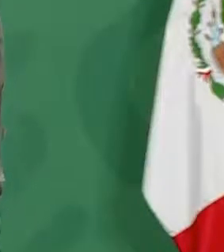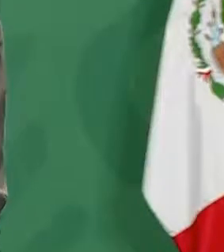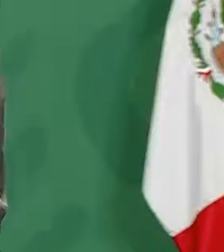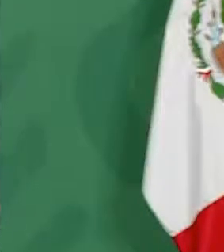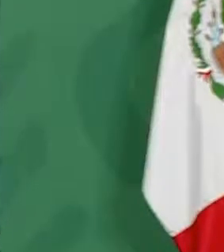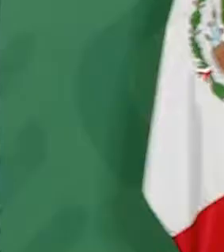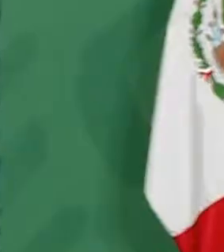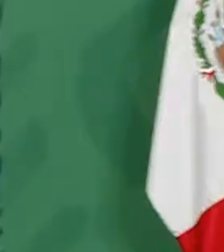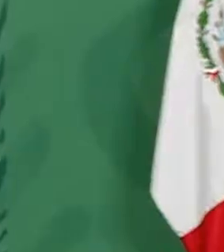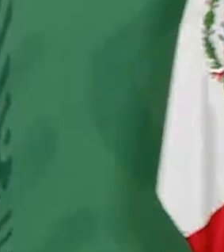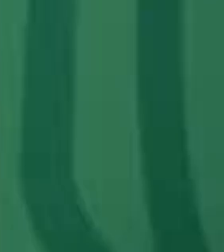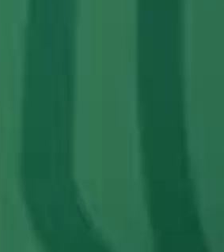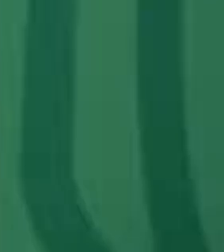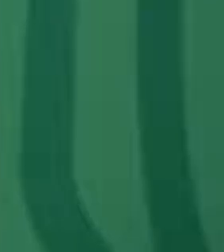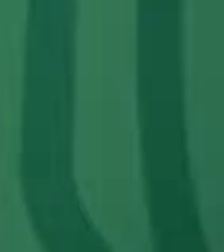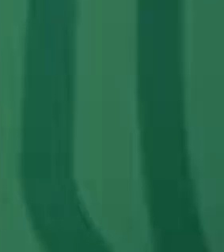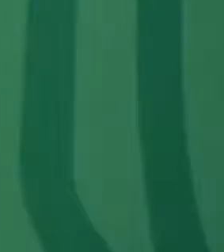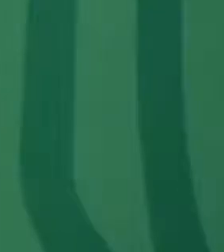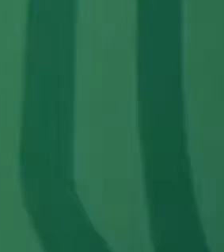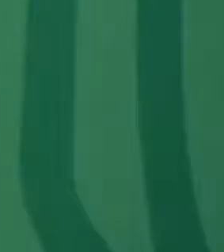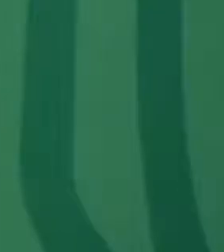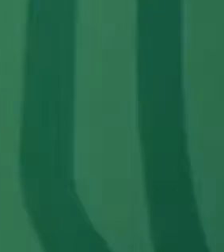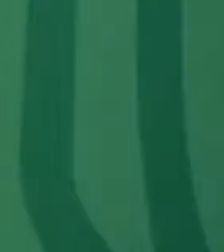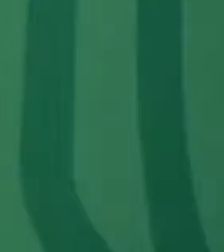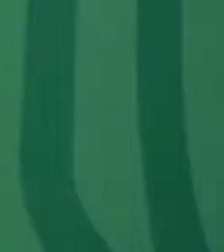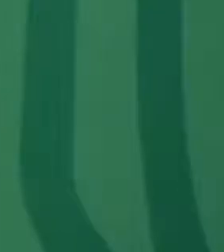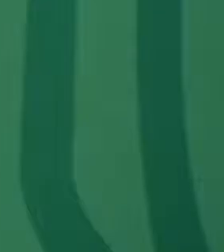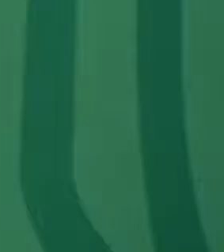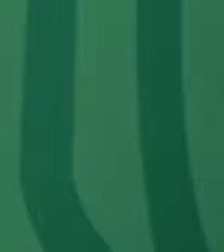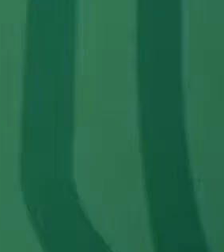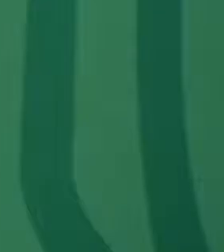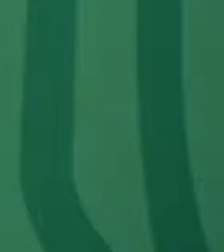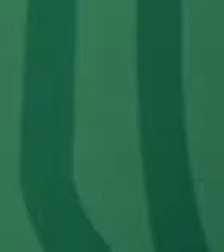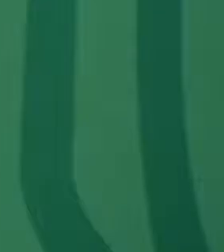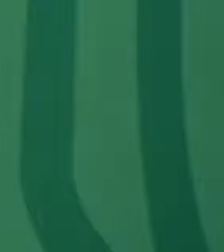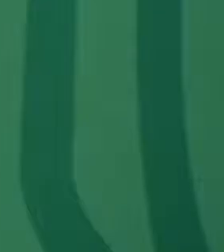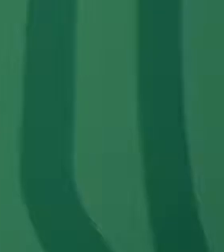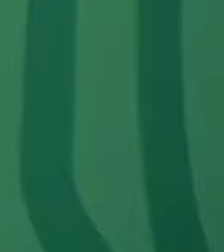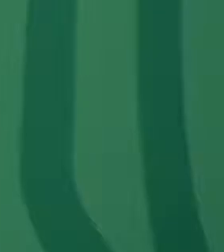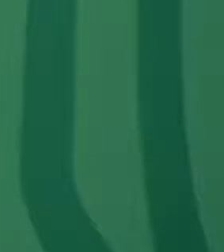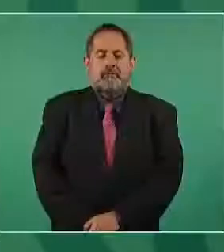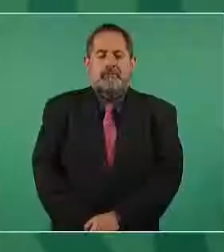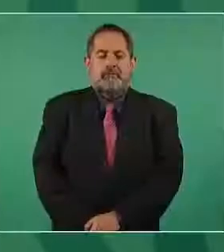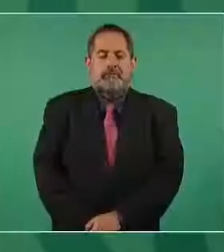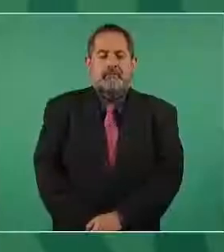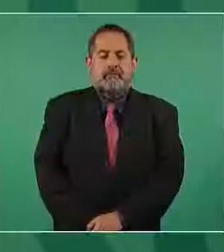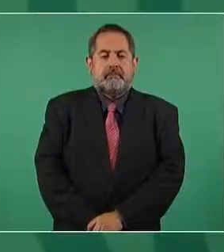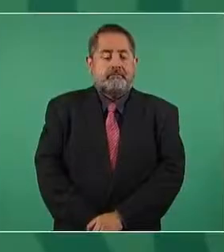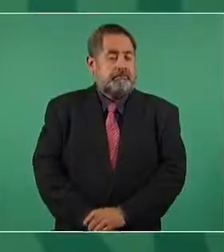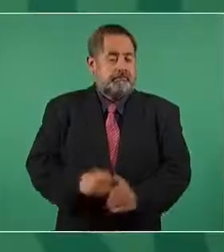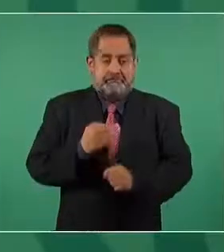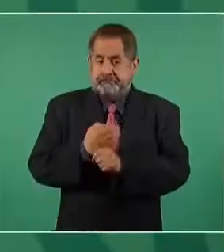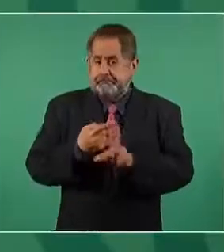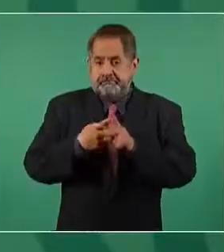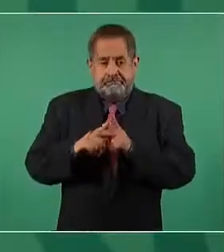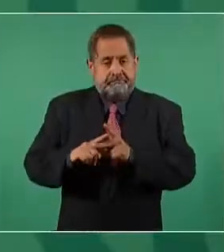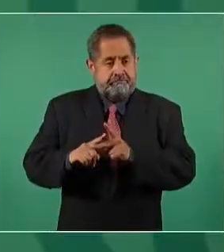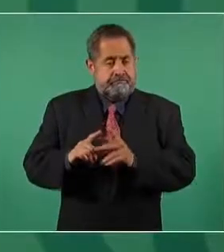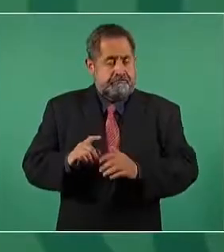Por eso es el tiempo de que empiecen a actuar y limpiar.